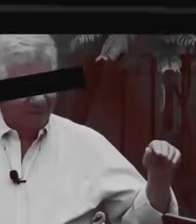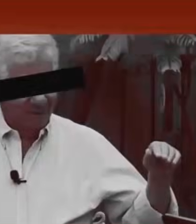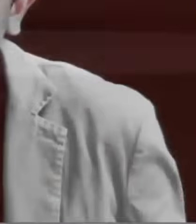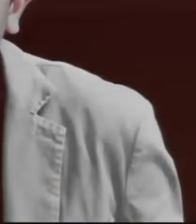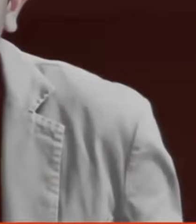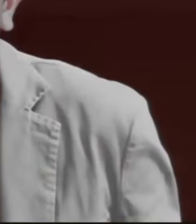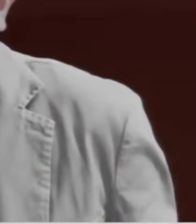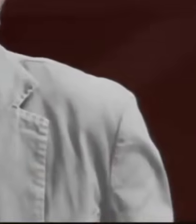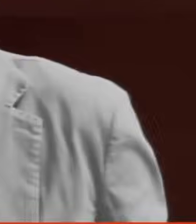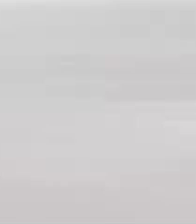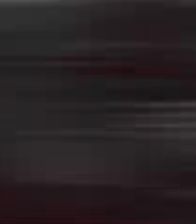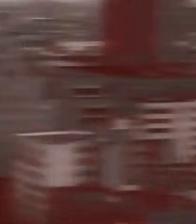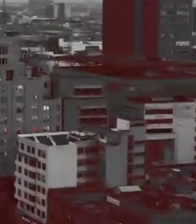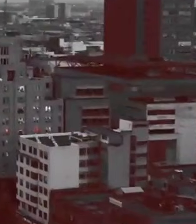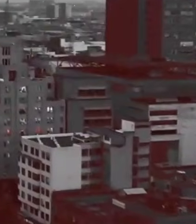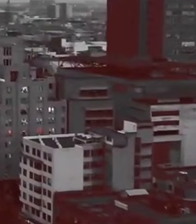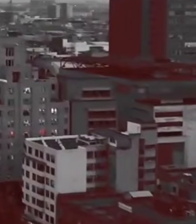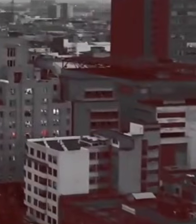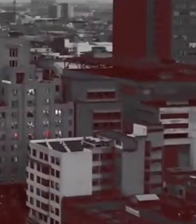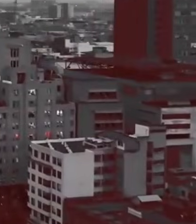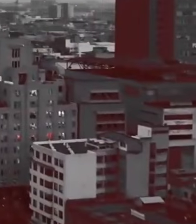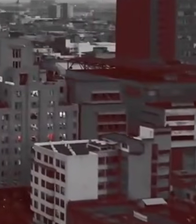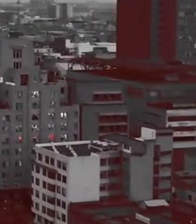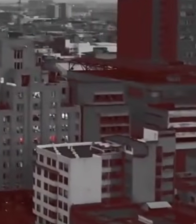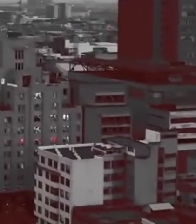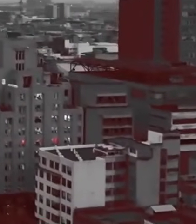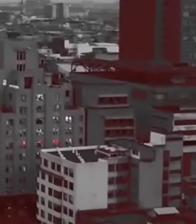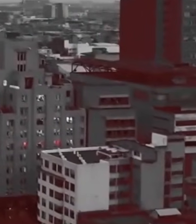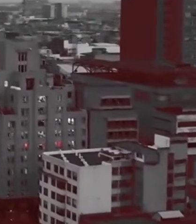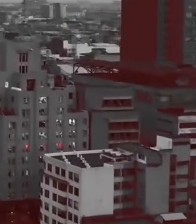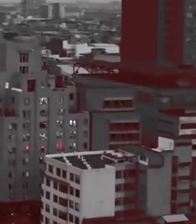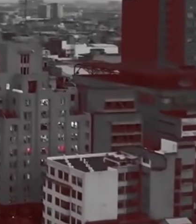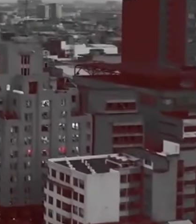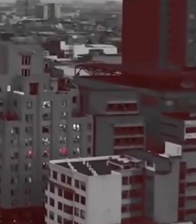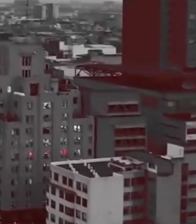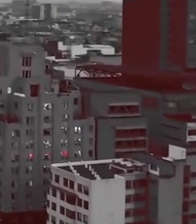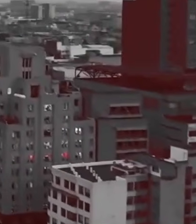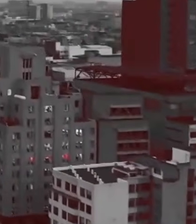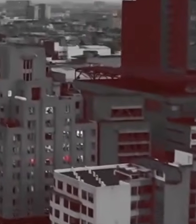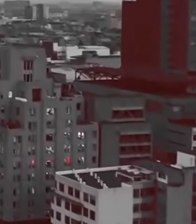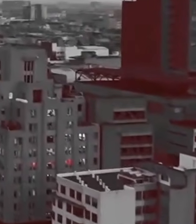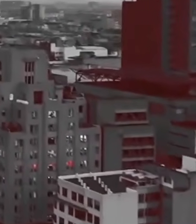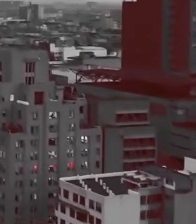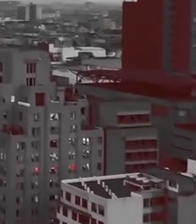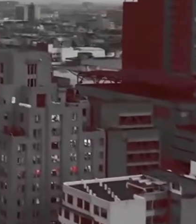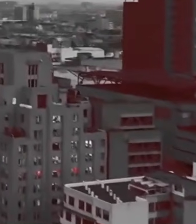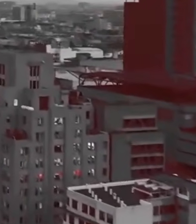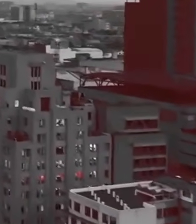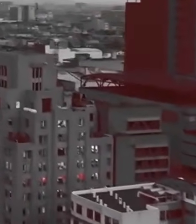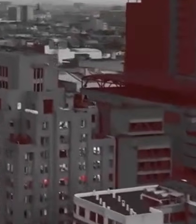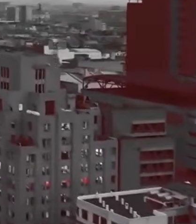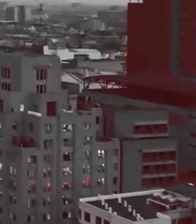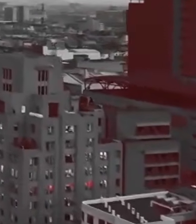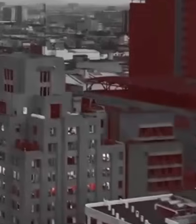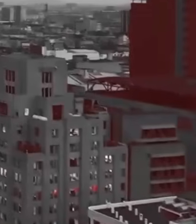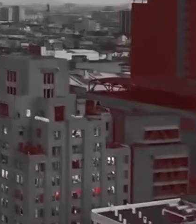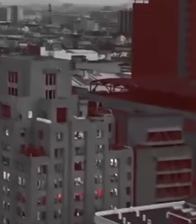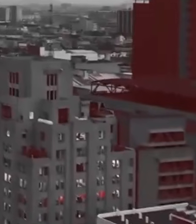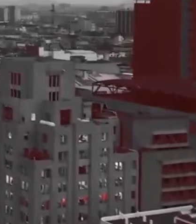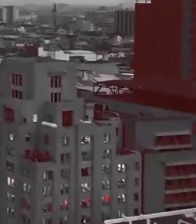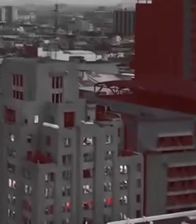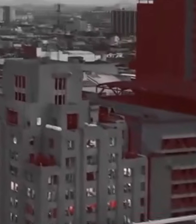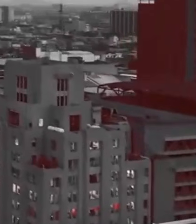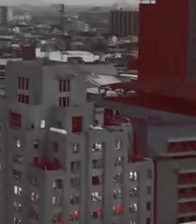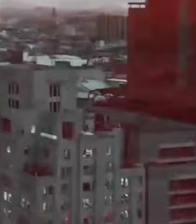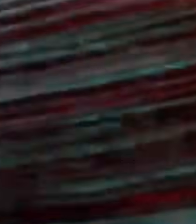vas a elegir? ¿Cuál vas a elegir? Sin censura. Daniel De Vita en el micrófono.